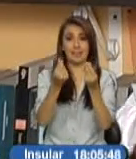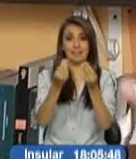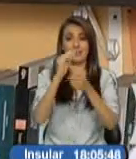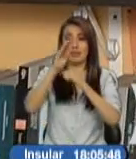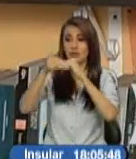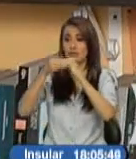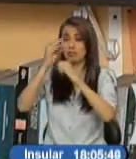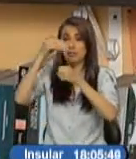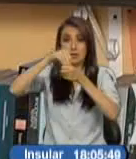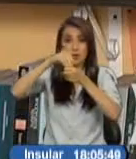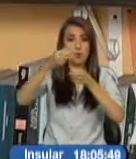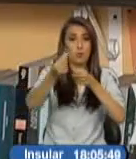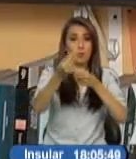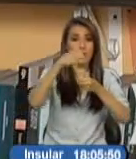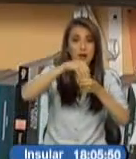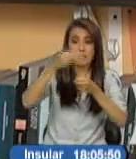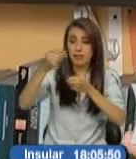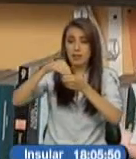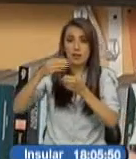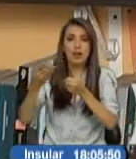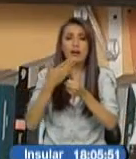dinero que se trabaja,